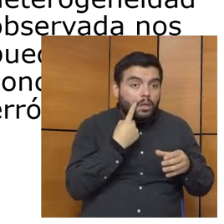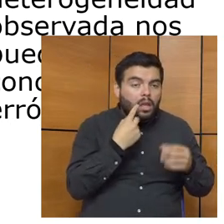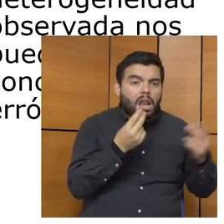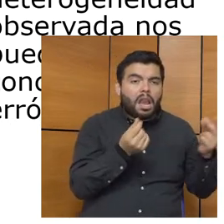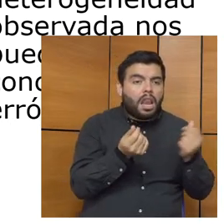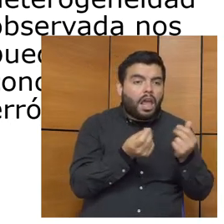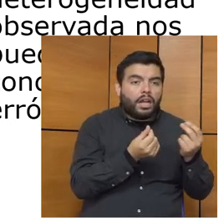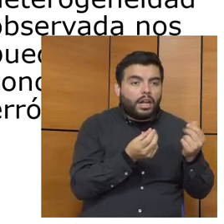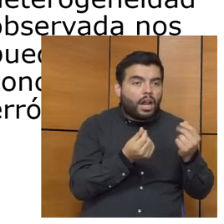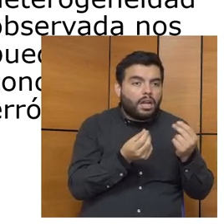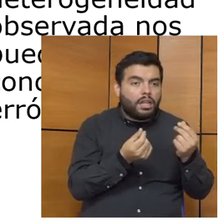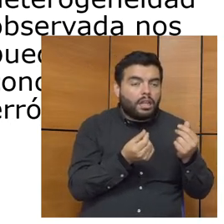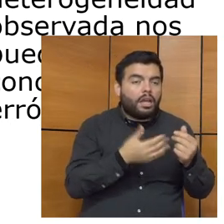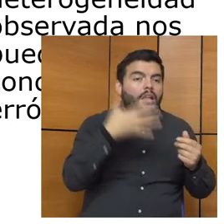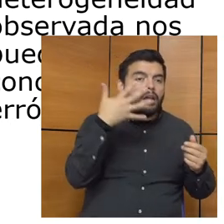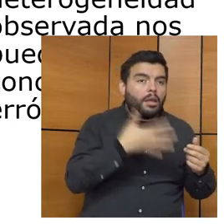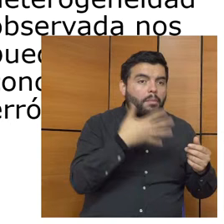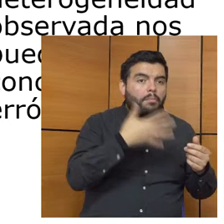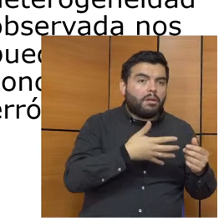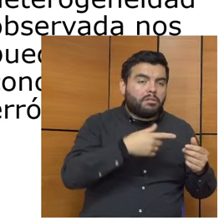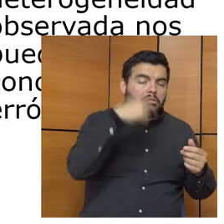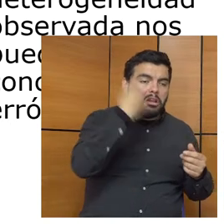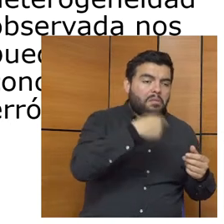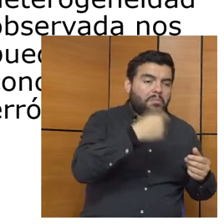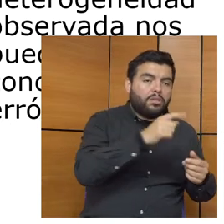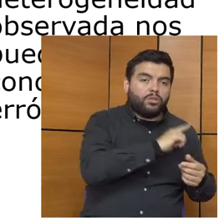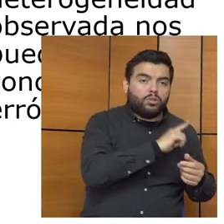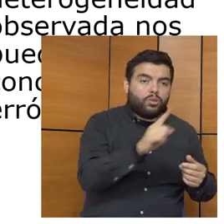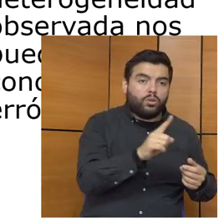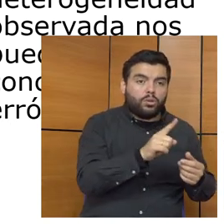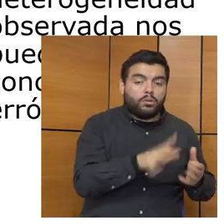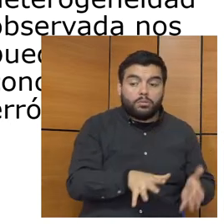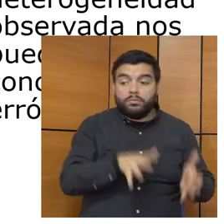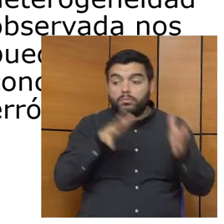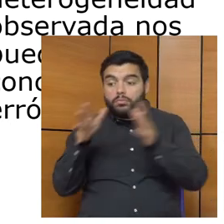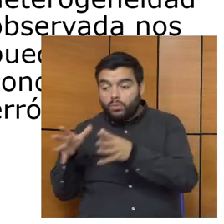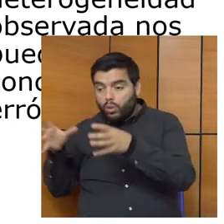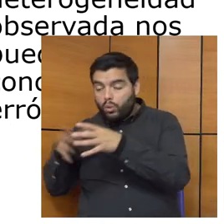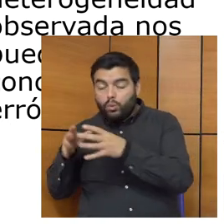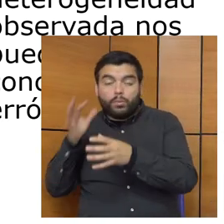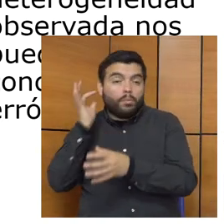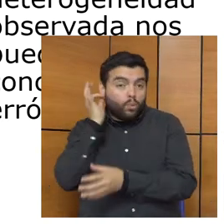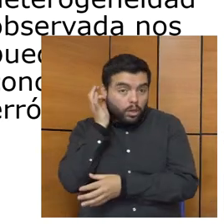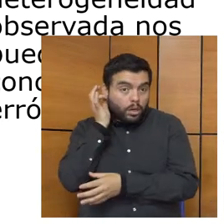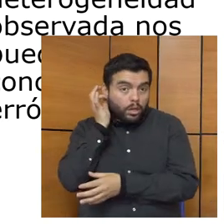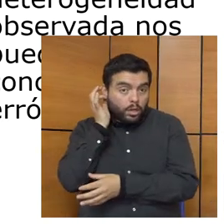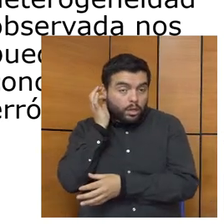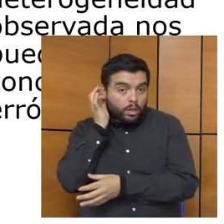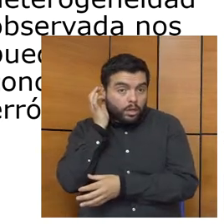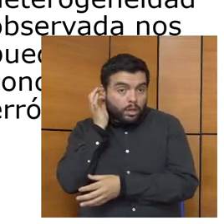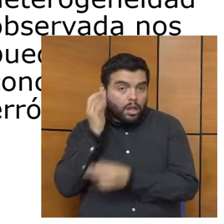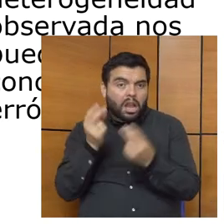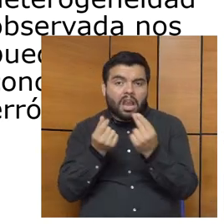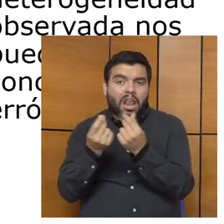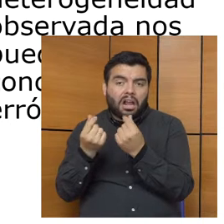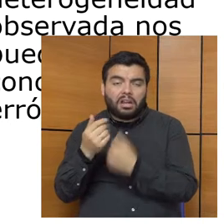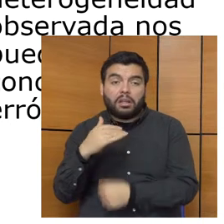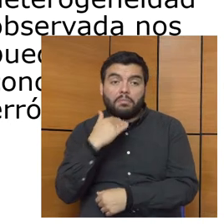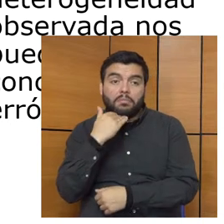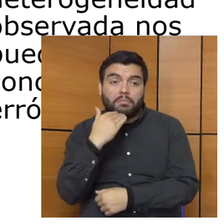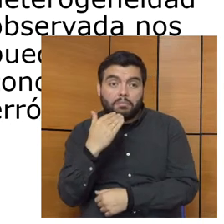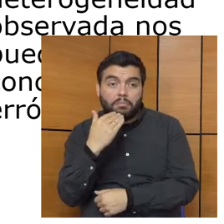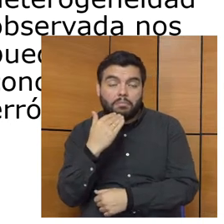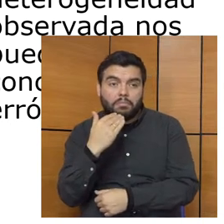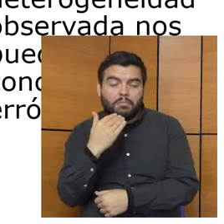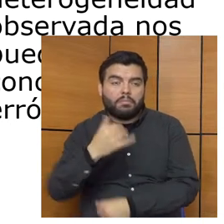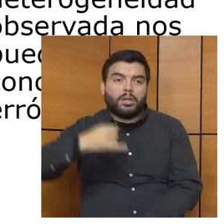calidad es más importante y el precio no tanto. En cambio, para el caso de las mujeres, la calidad es más baja,